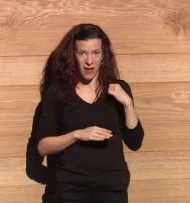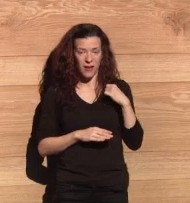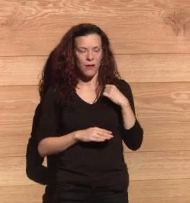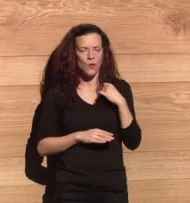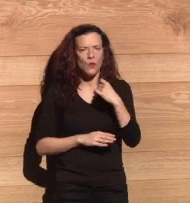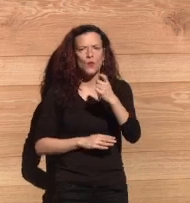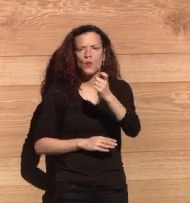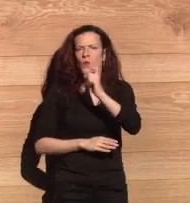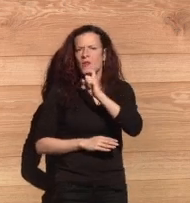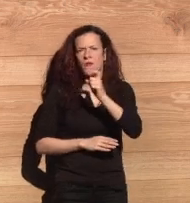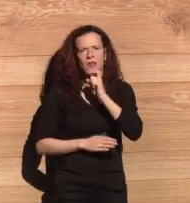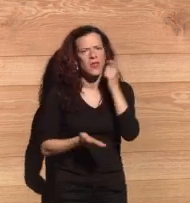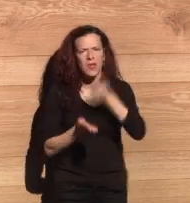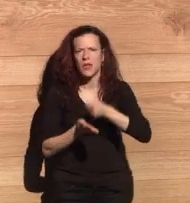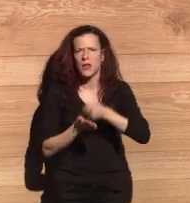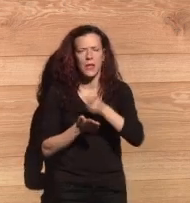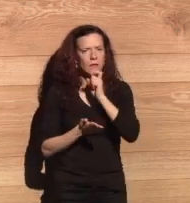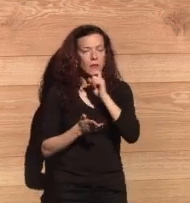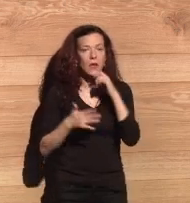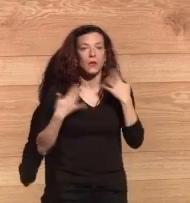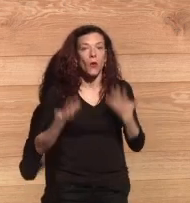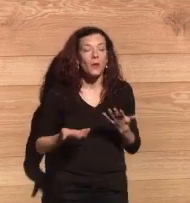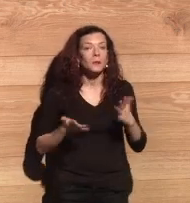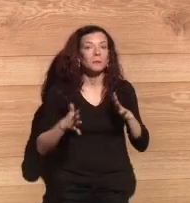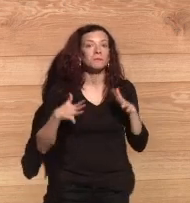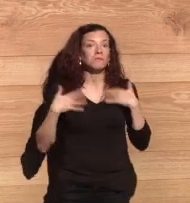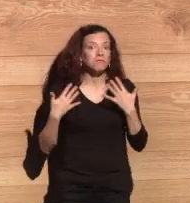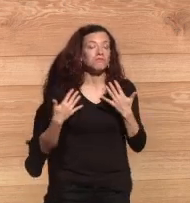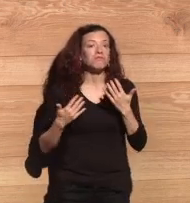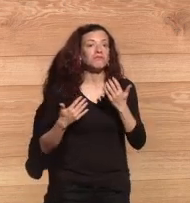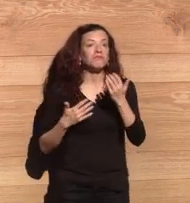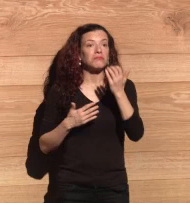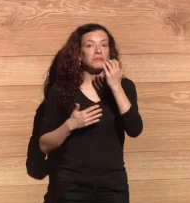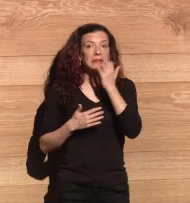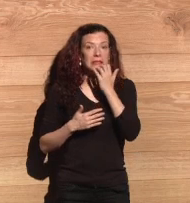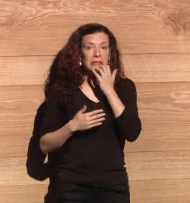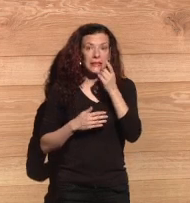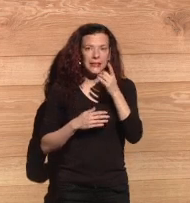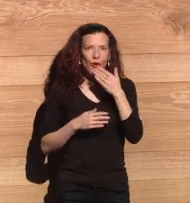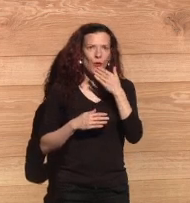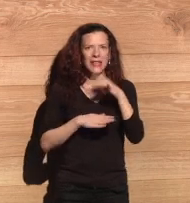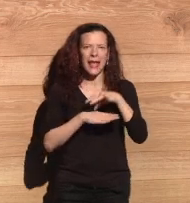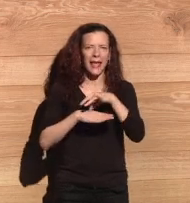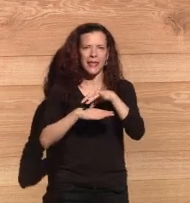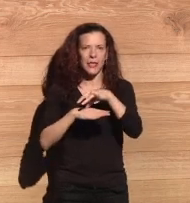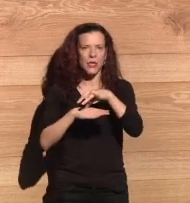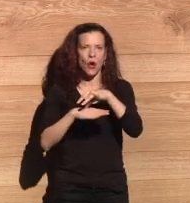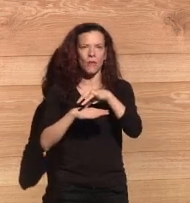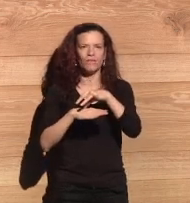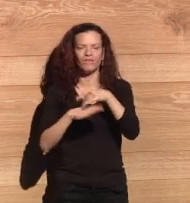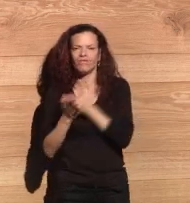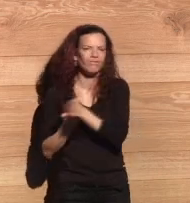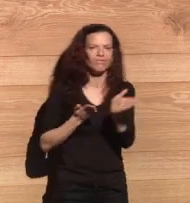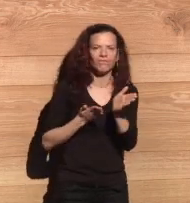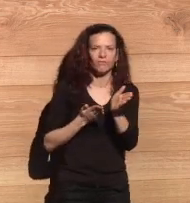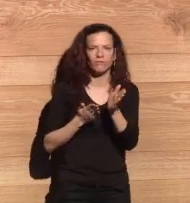complicado, ¿no? Entonces, de repente, si tú te sale de todo ese guión y decides hacer